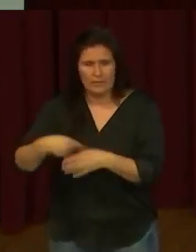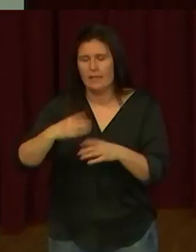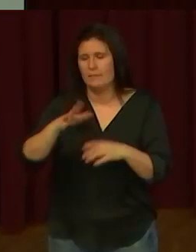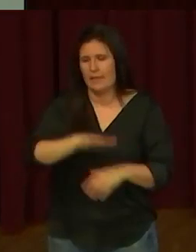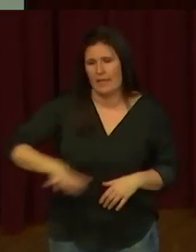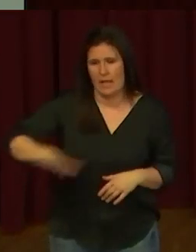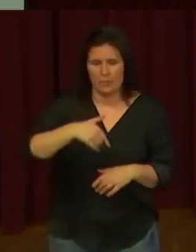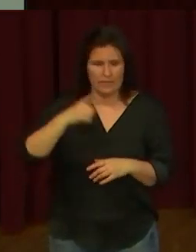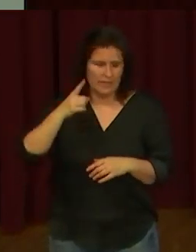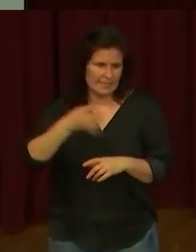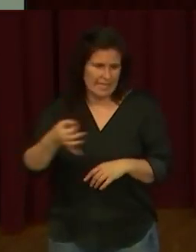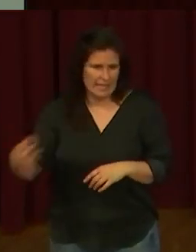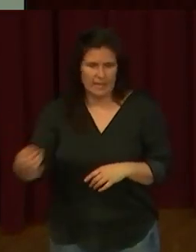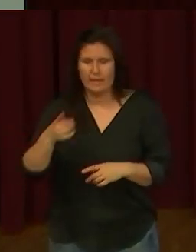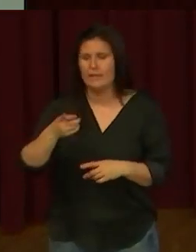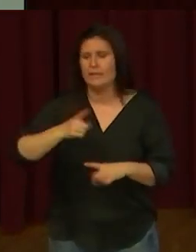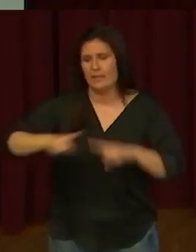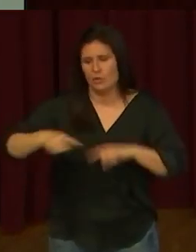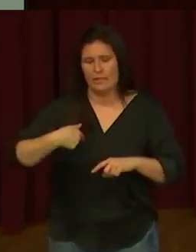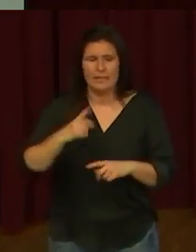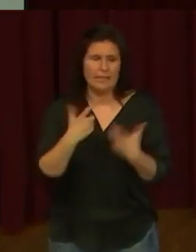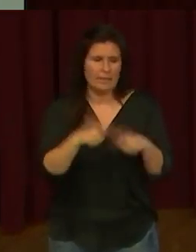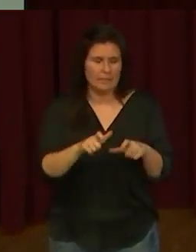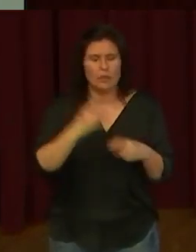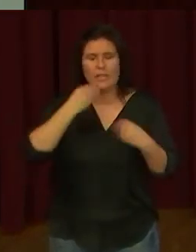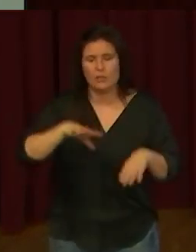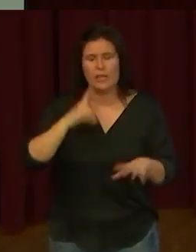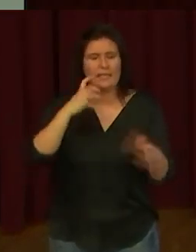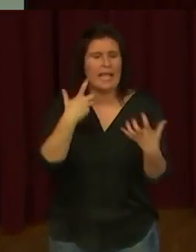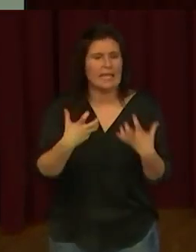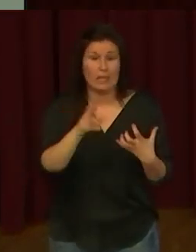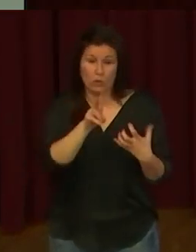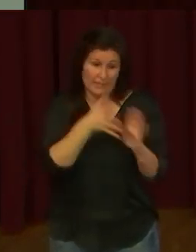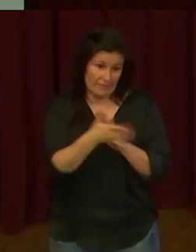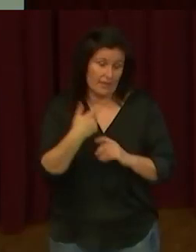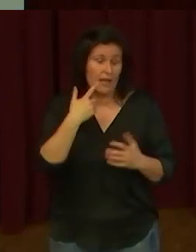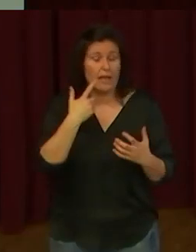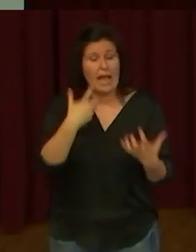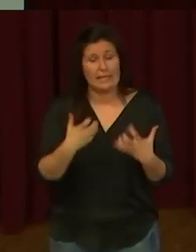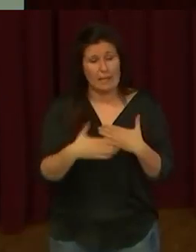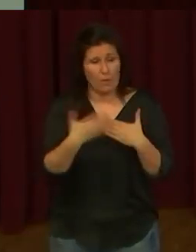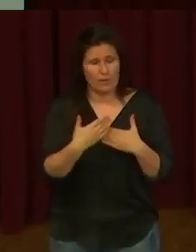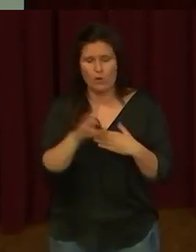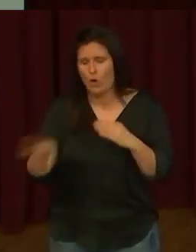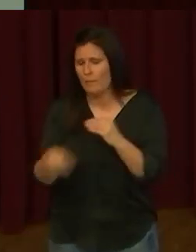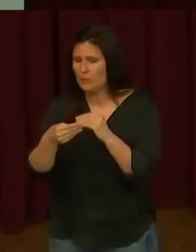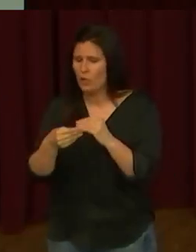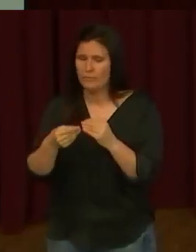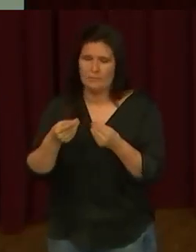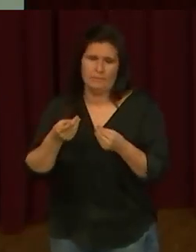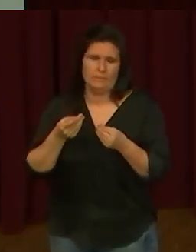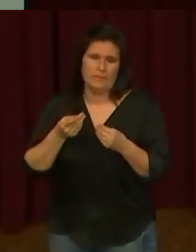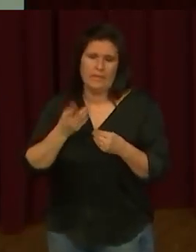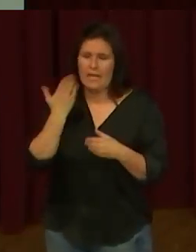internacional y directora del departamento de historia de arte 2 de arte moderno completó su formación en la academia de bellas artes